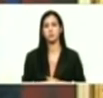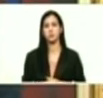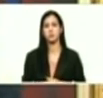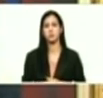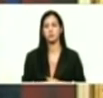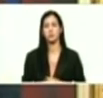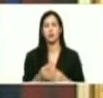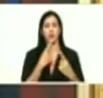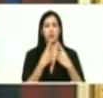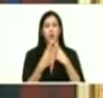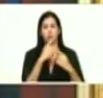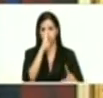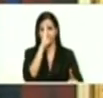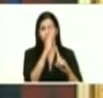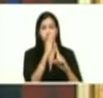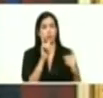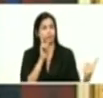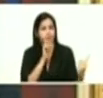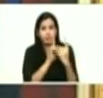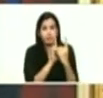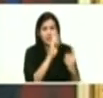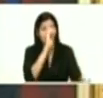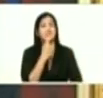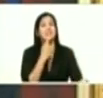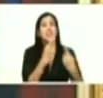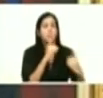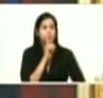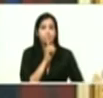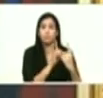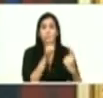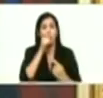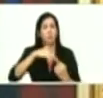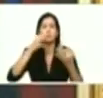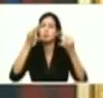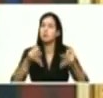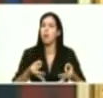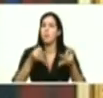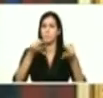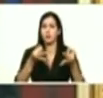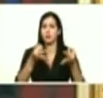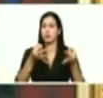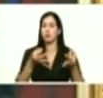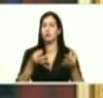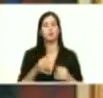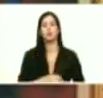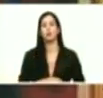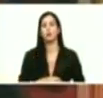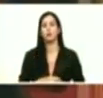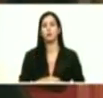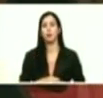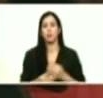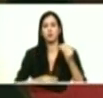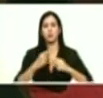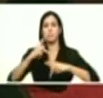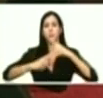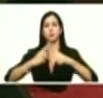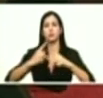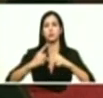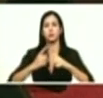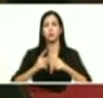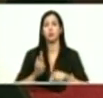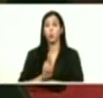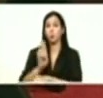en diálogo en diálogo directo con el pueblo junto al pueblo siempre vayamos a un proceso de